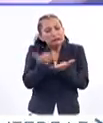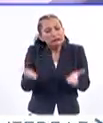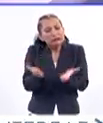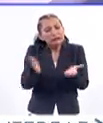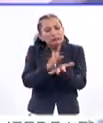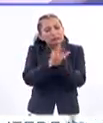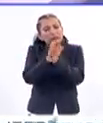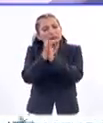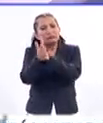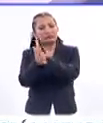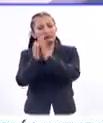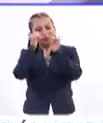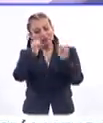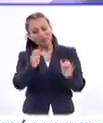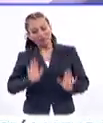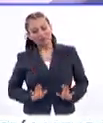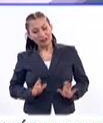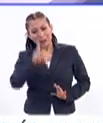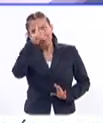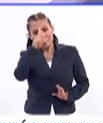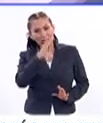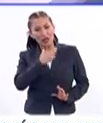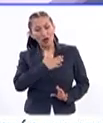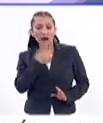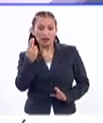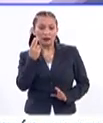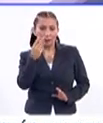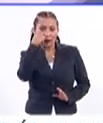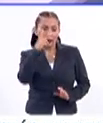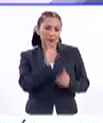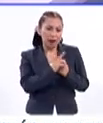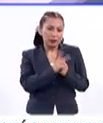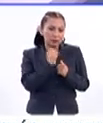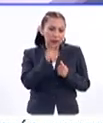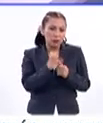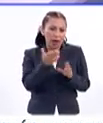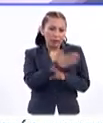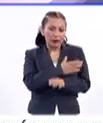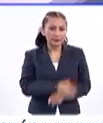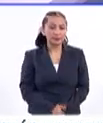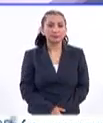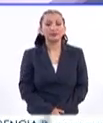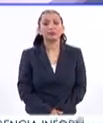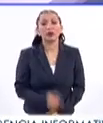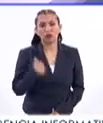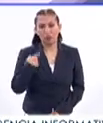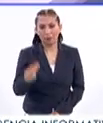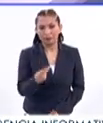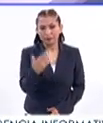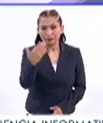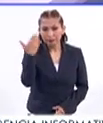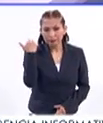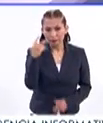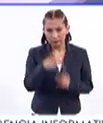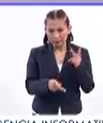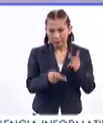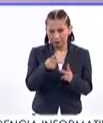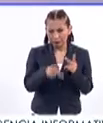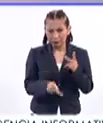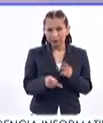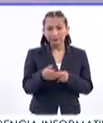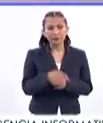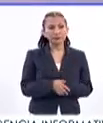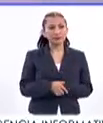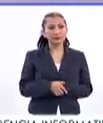esta identidad de la mexicanidad, que era lo que necesitaba el país en ese momento. Yo quisiera preguntarte, como lo hice antes de